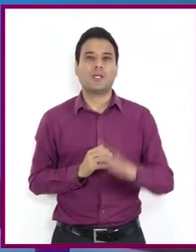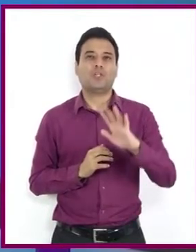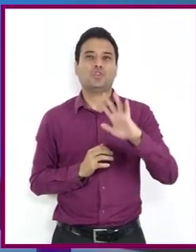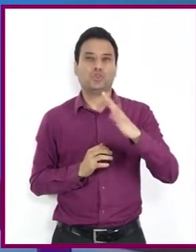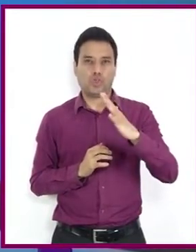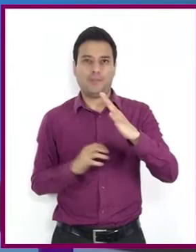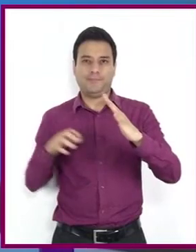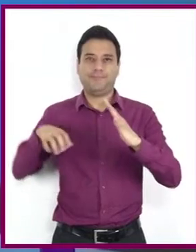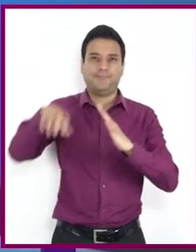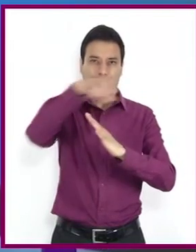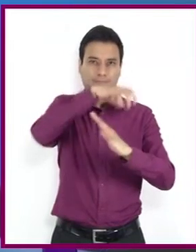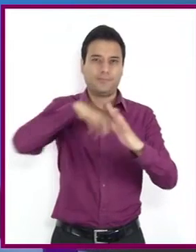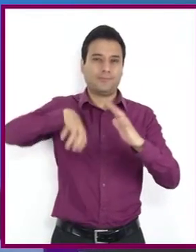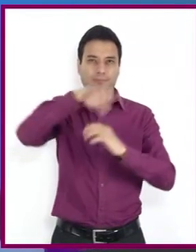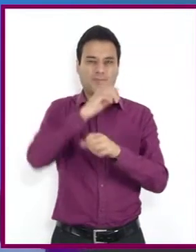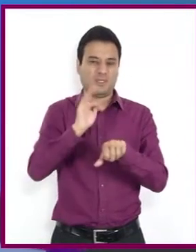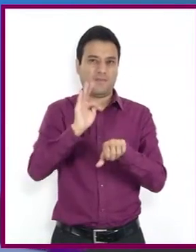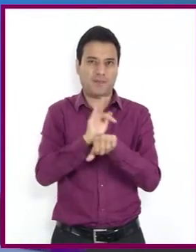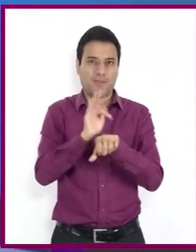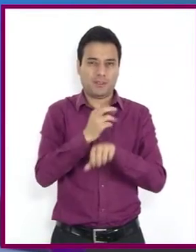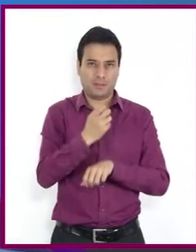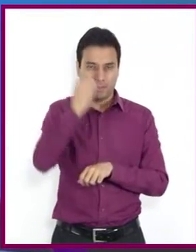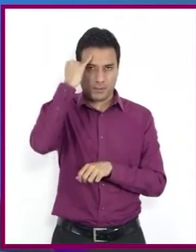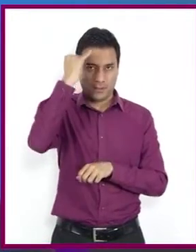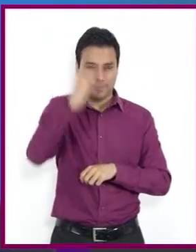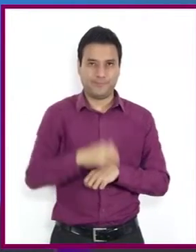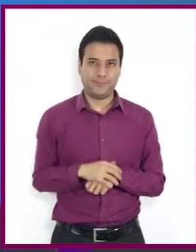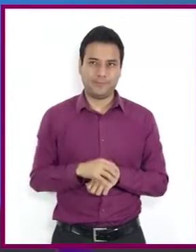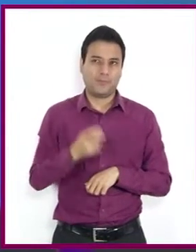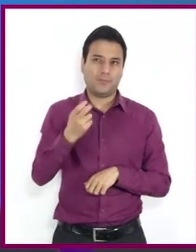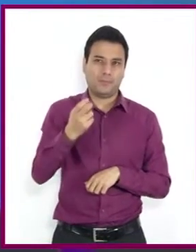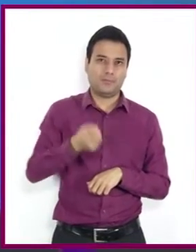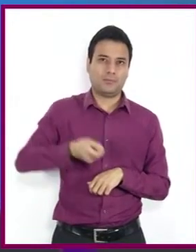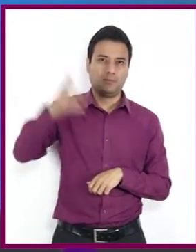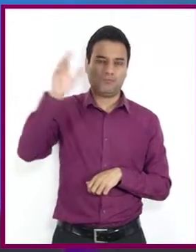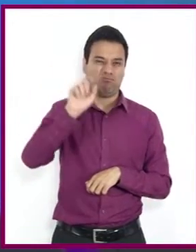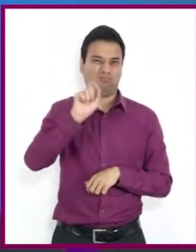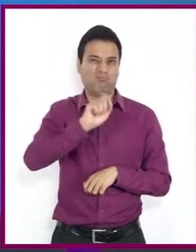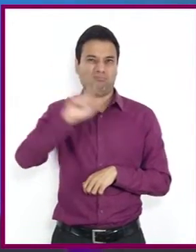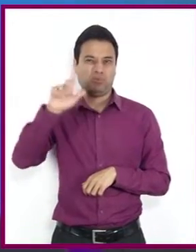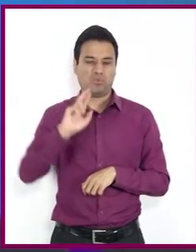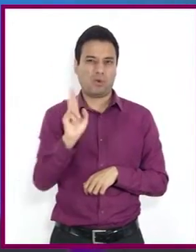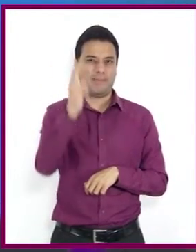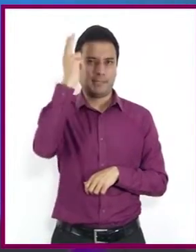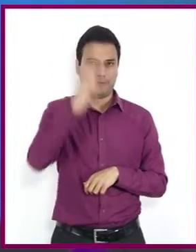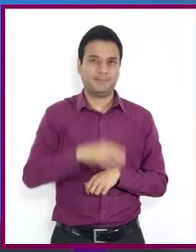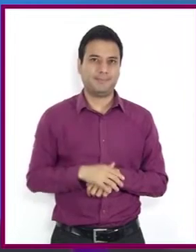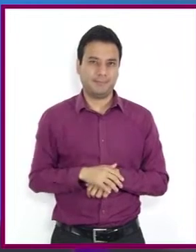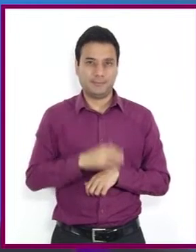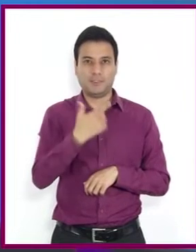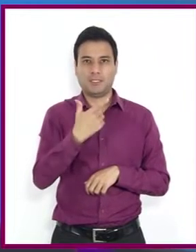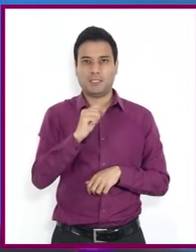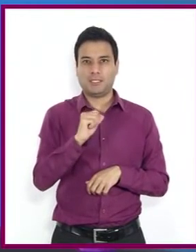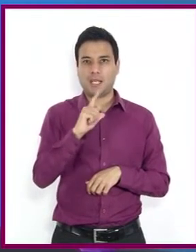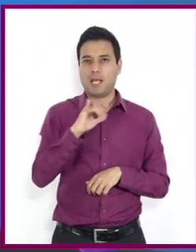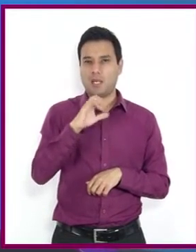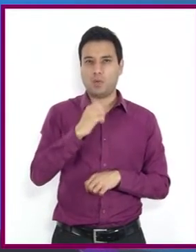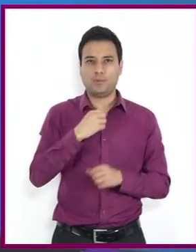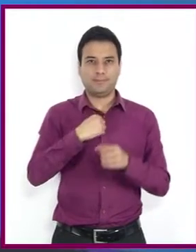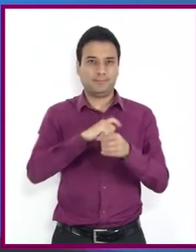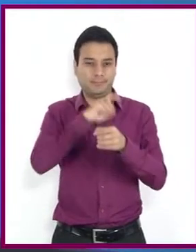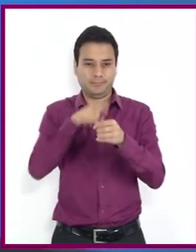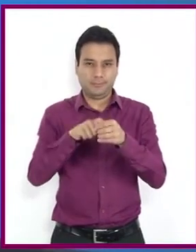Galileo. Llamado el académico en honor a la pertenencia de Galileo a la Academia dei